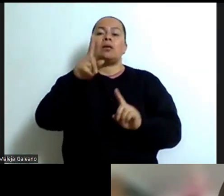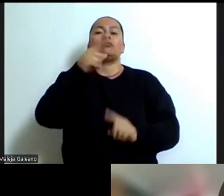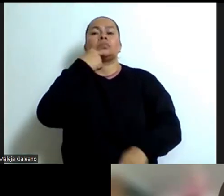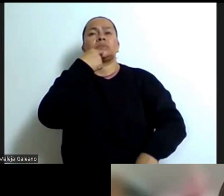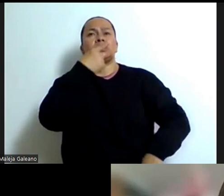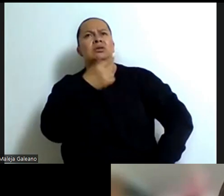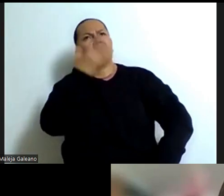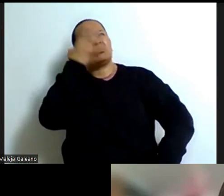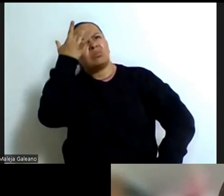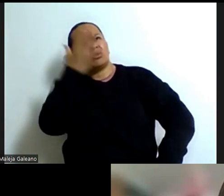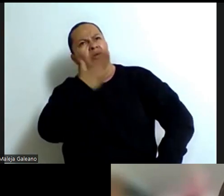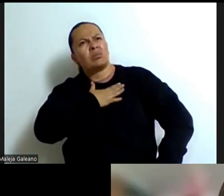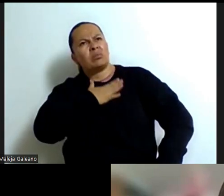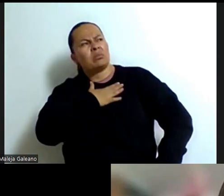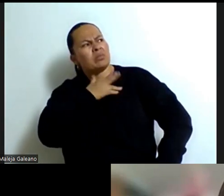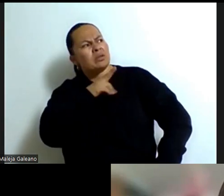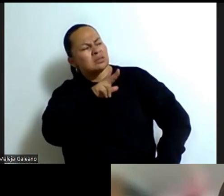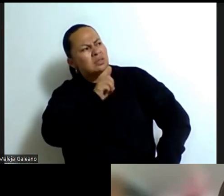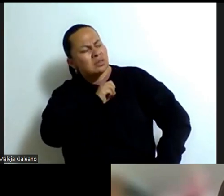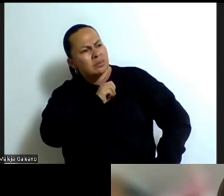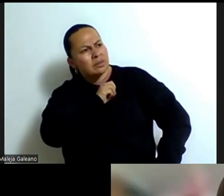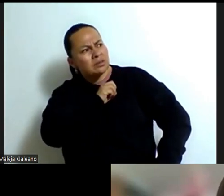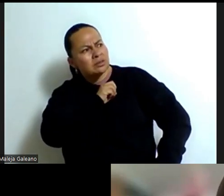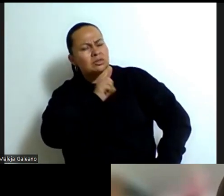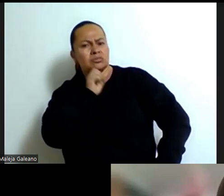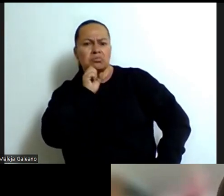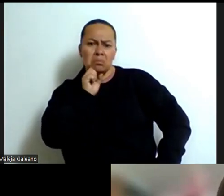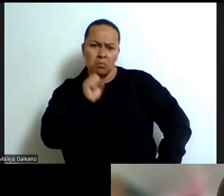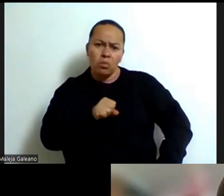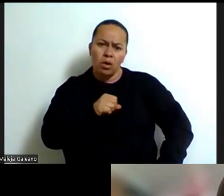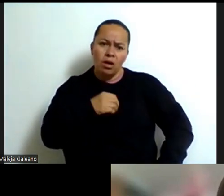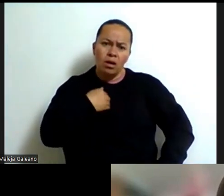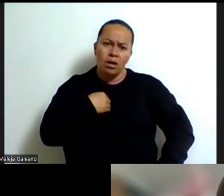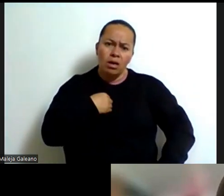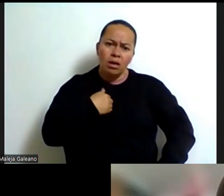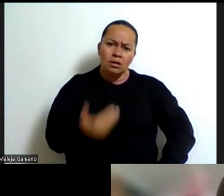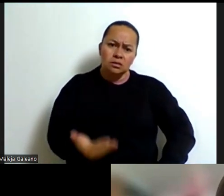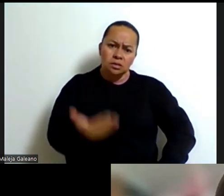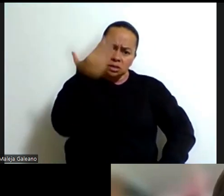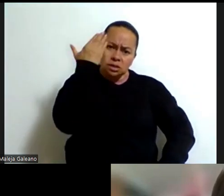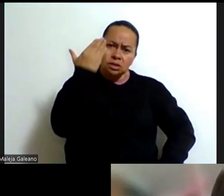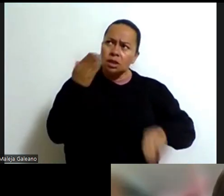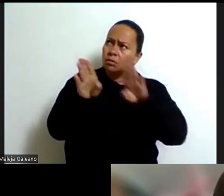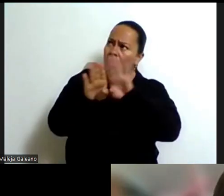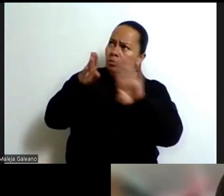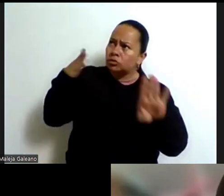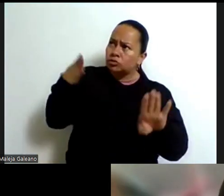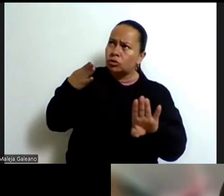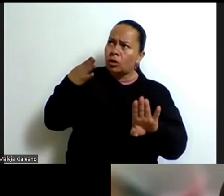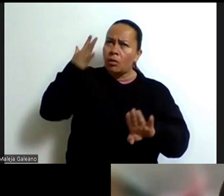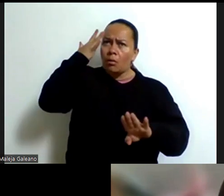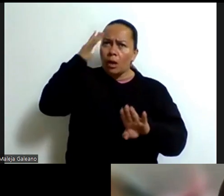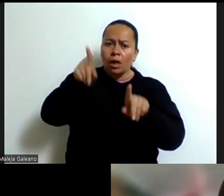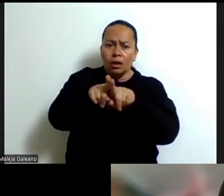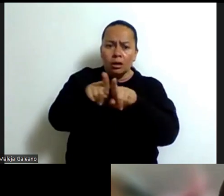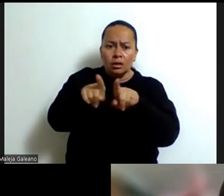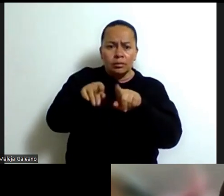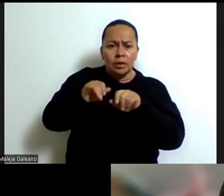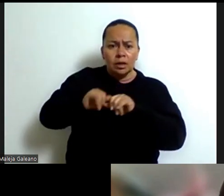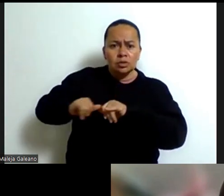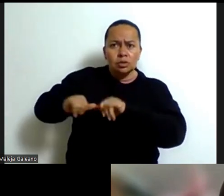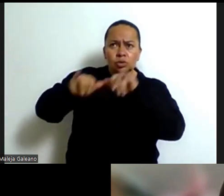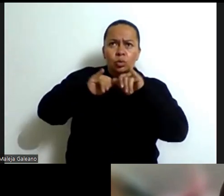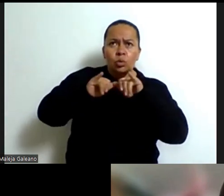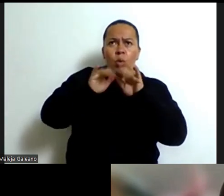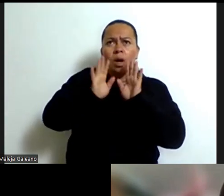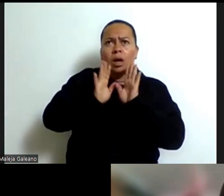pero por qué a mis hermanos si les permite utilizar la puerta sí porque a mis hermanos Les deja cerrar